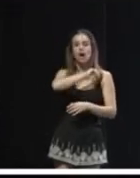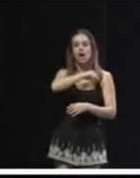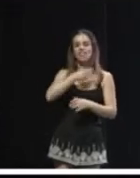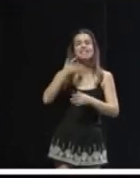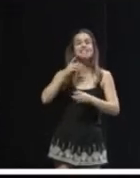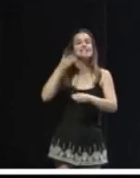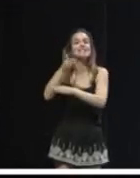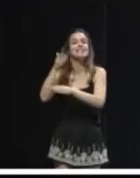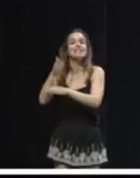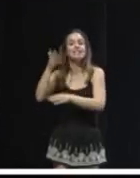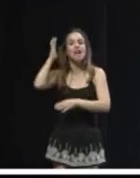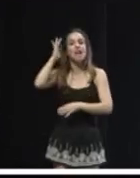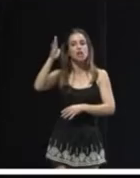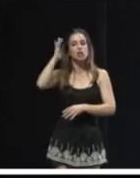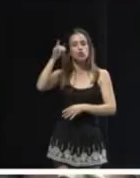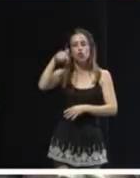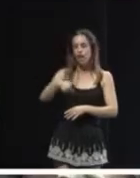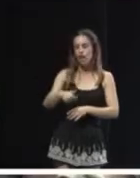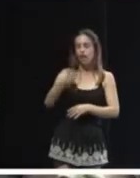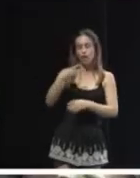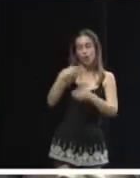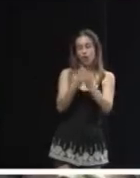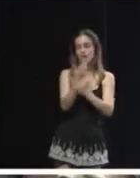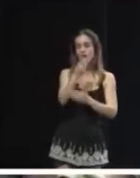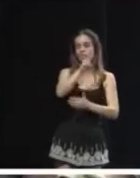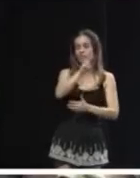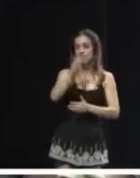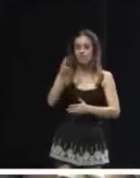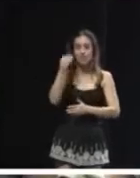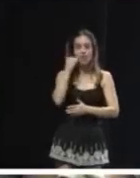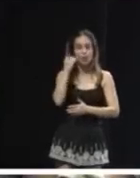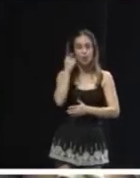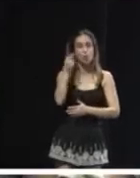entusiasmo el día 23 de junio. Y mirad,